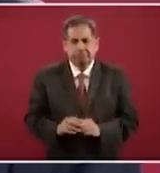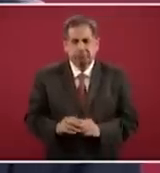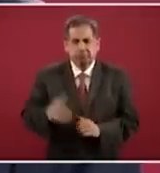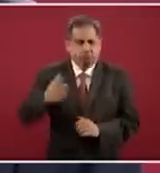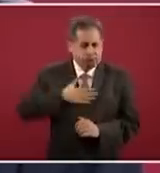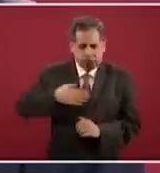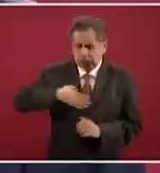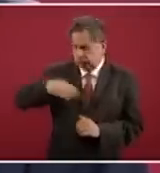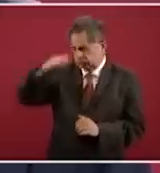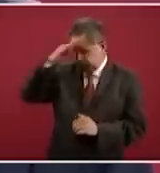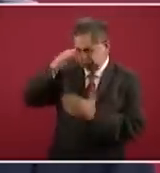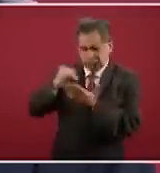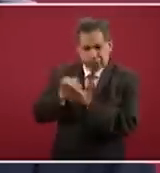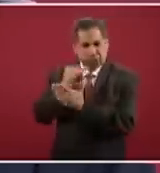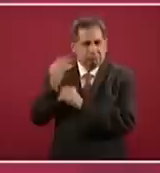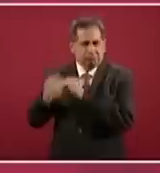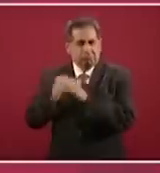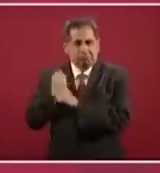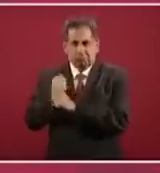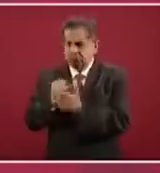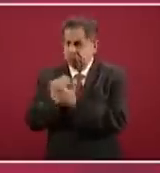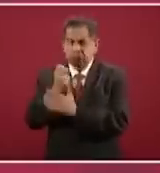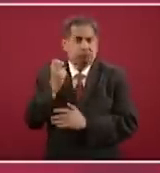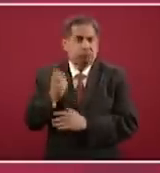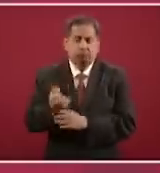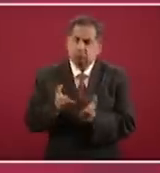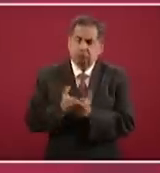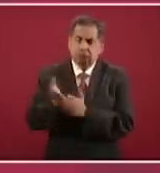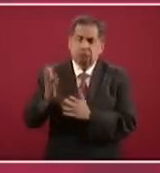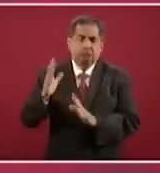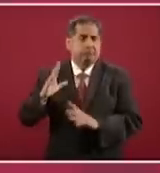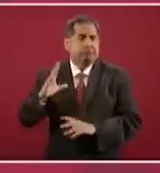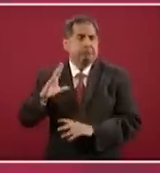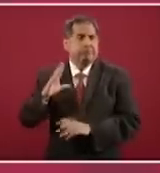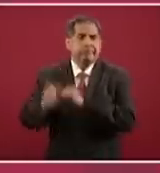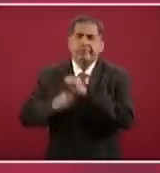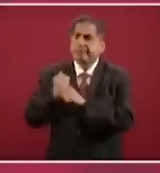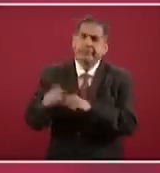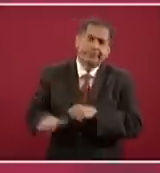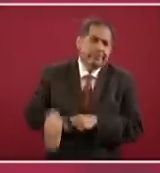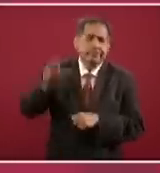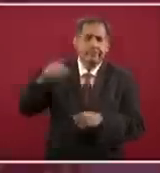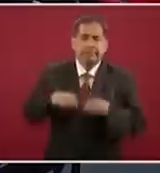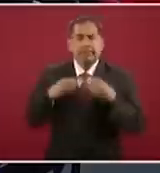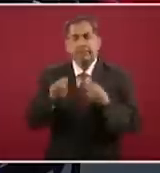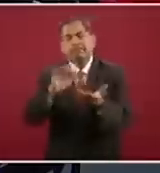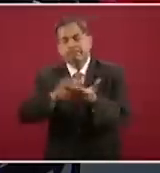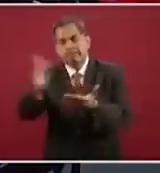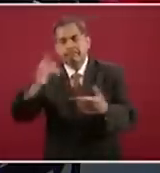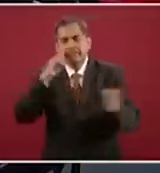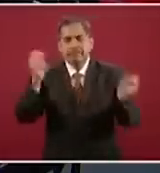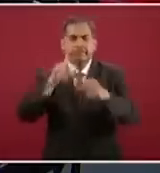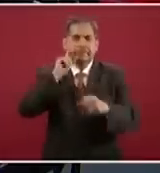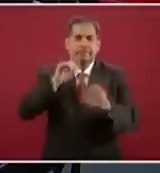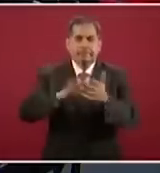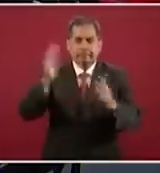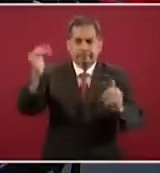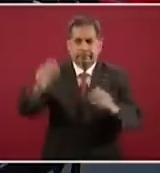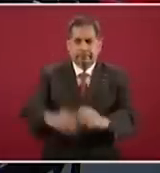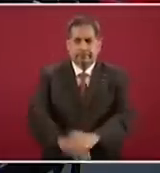hemos pensado durante mucho tiempo, ¿no? Durante toda una vida. Bueno, pues muchas gracias, nos vemos